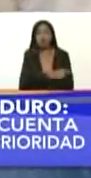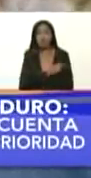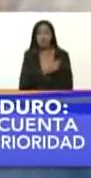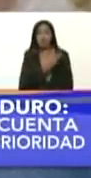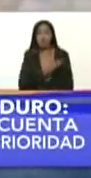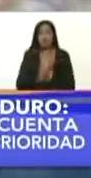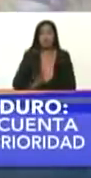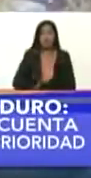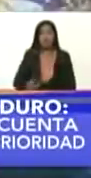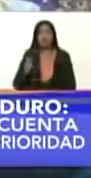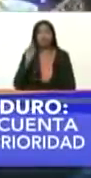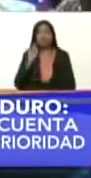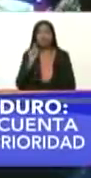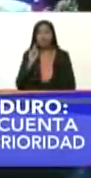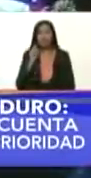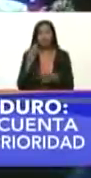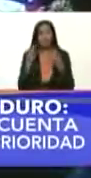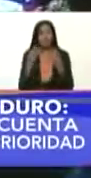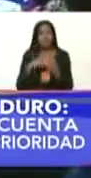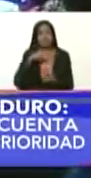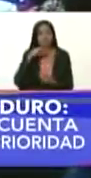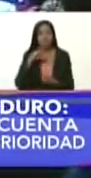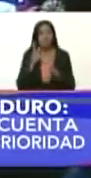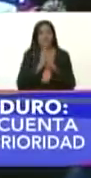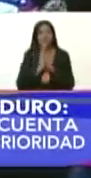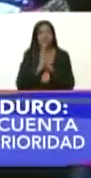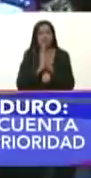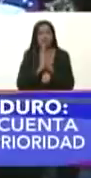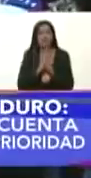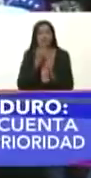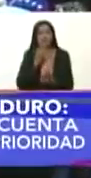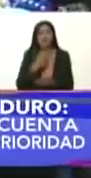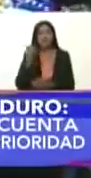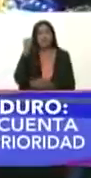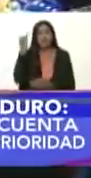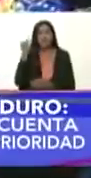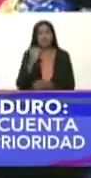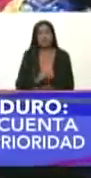presidente. Eso es necesario. Por favor. Muy buena idea.